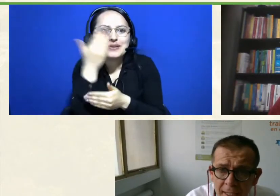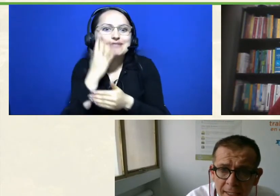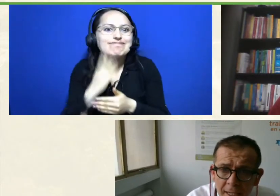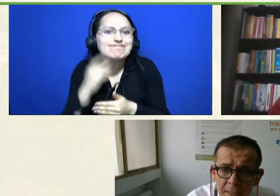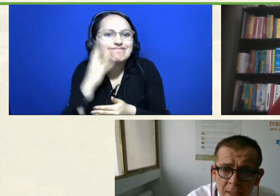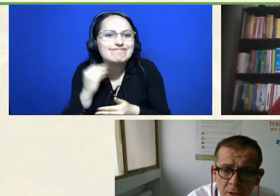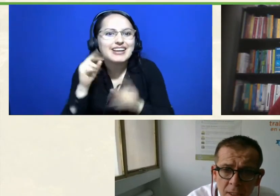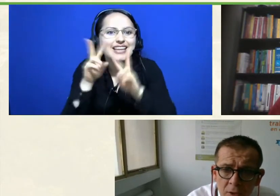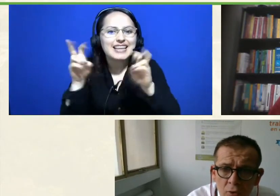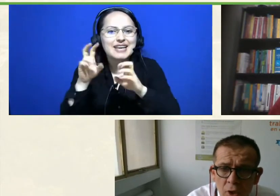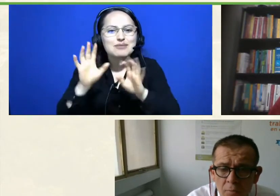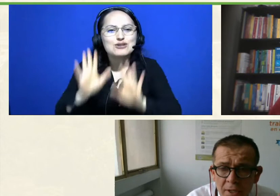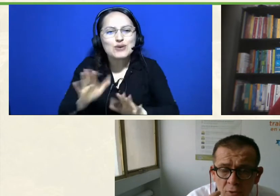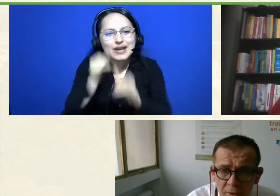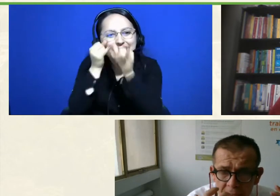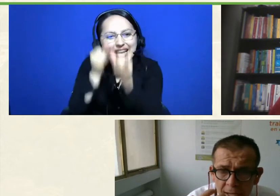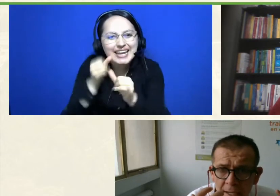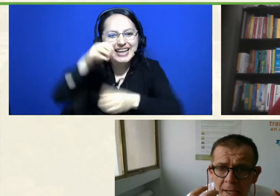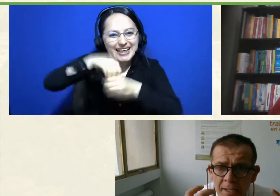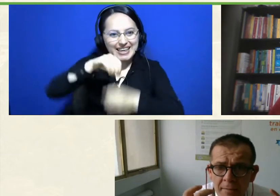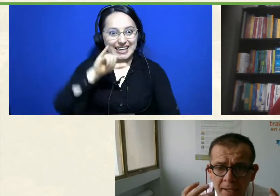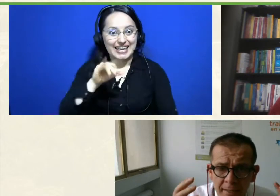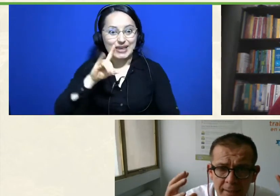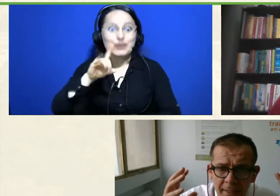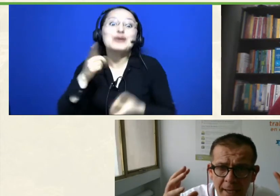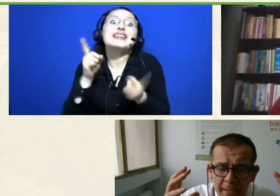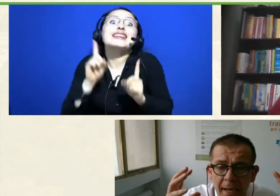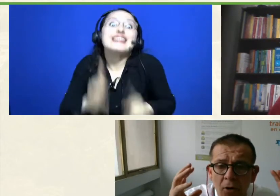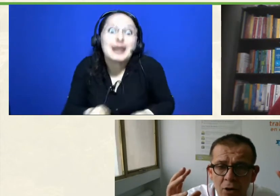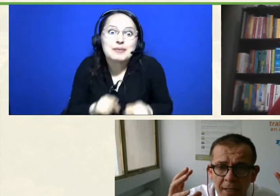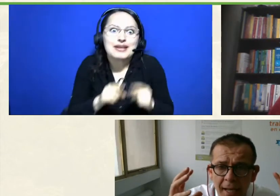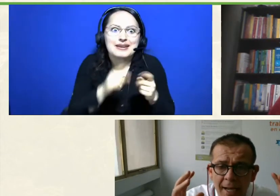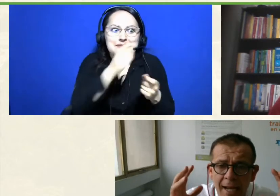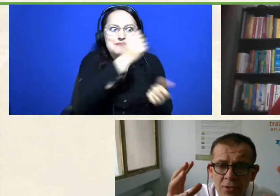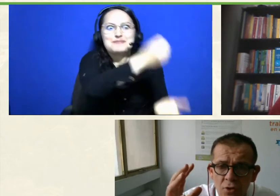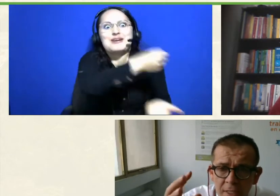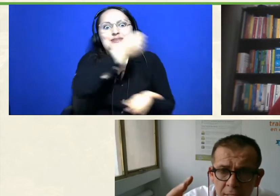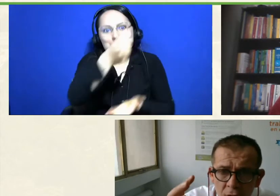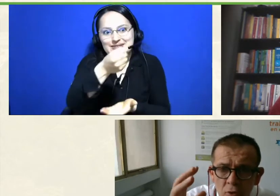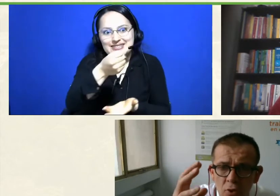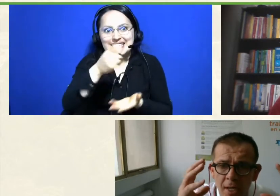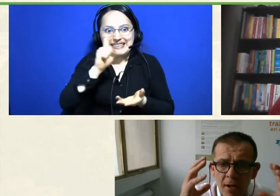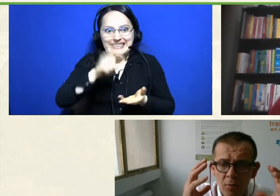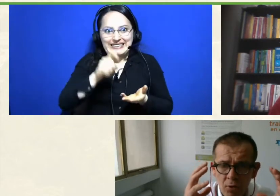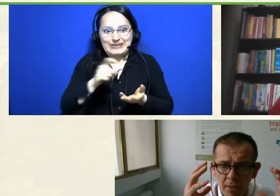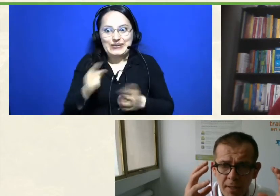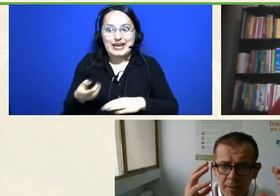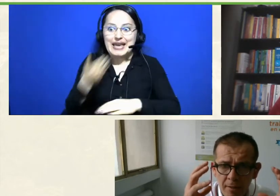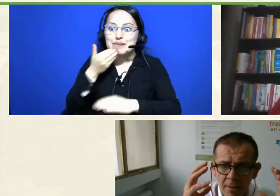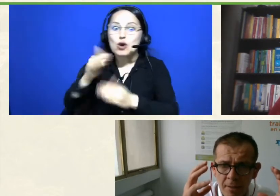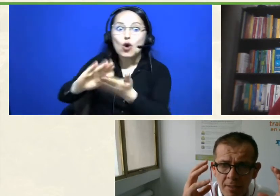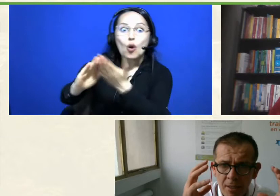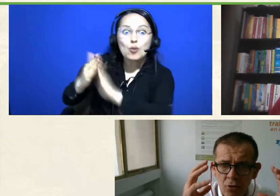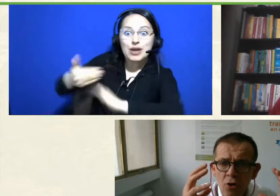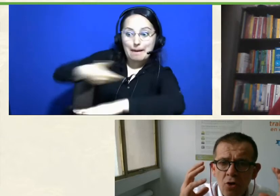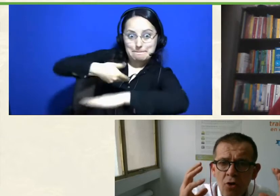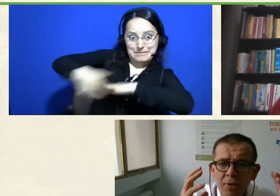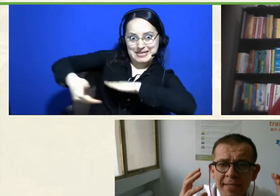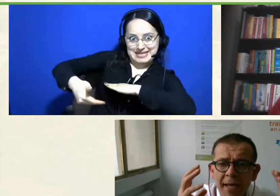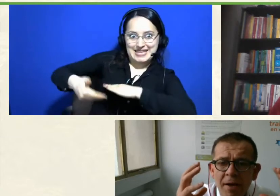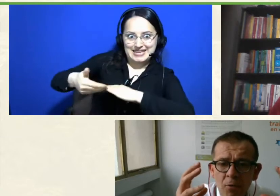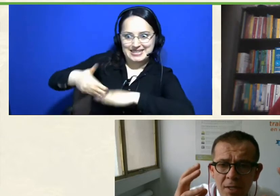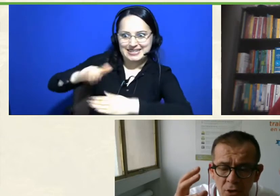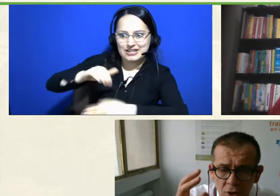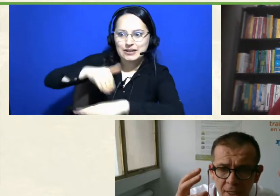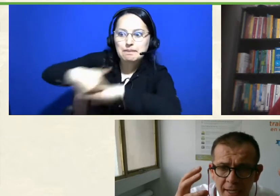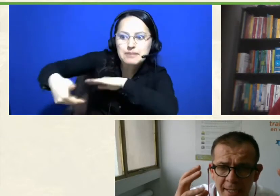de la ingeniería al interior del IDU y lo presupuestal. Imagínense que hay que coordinar la solicitud de la comunidad, ¿cierto? Con